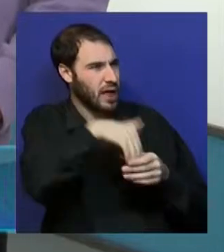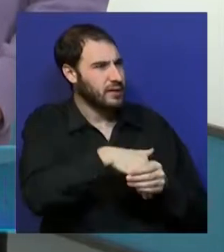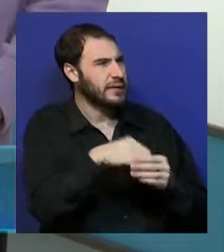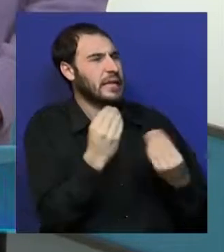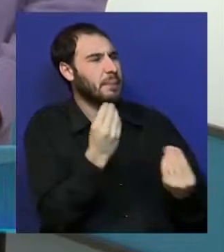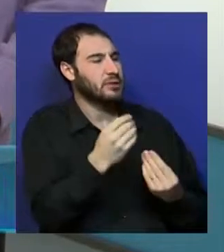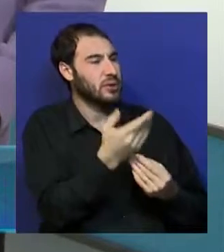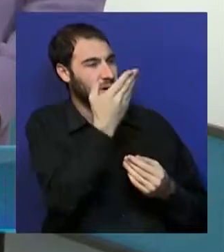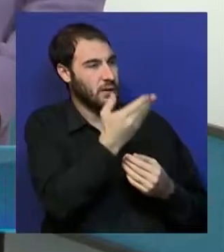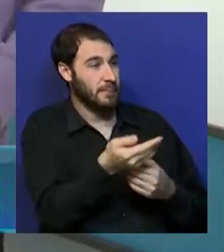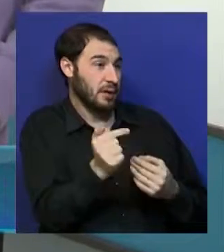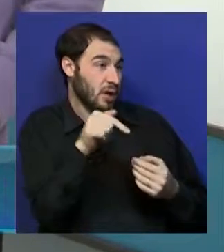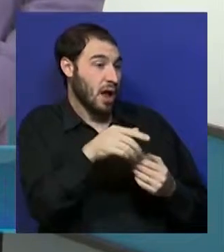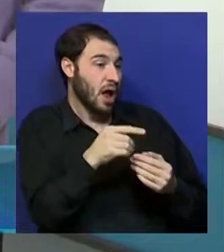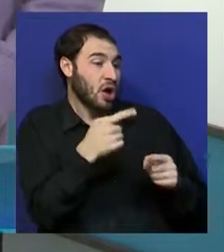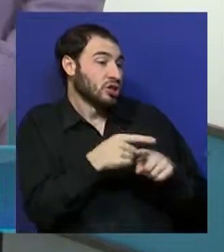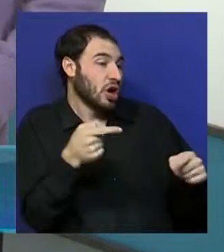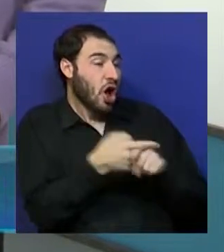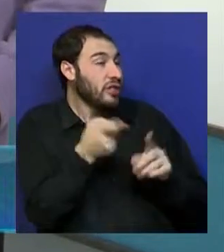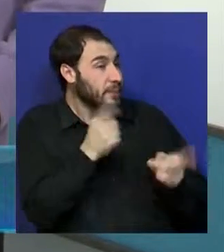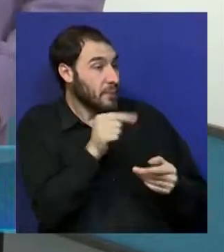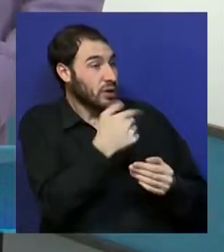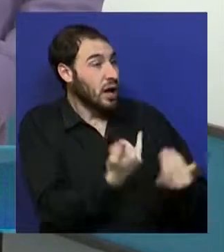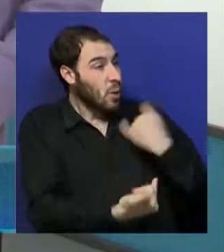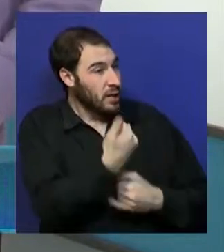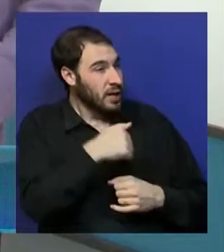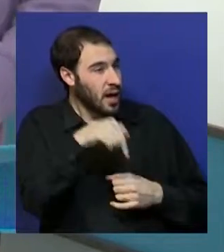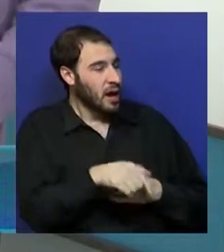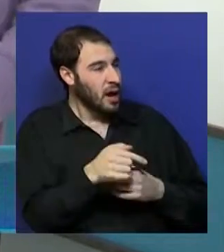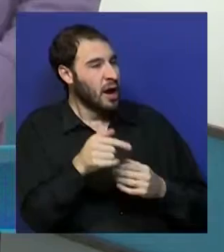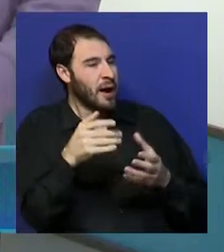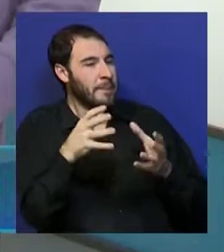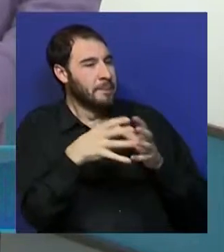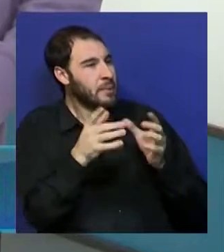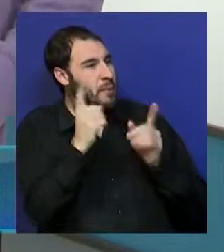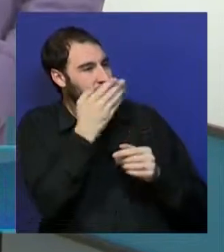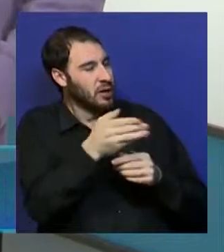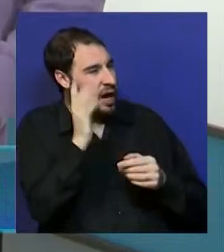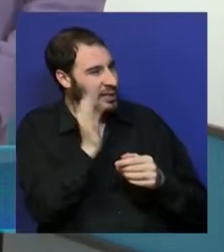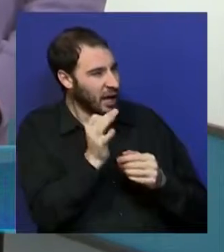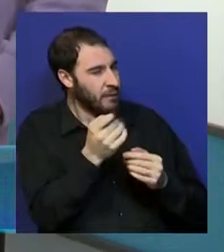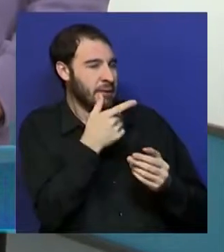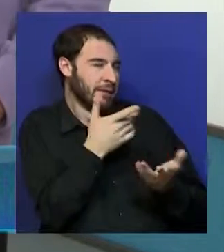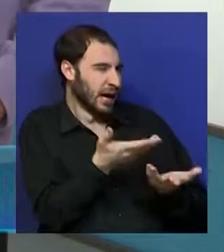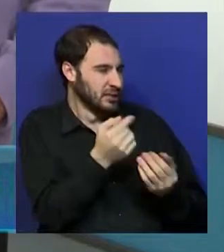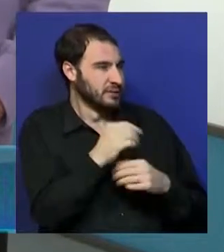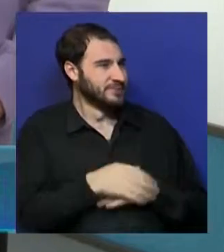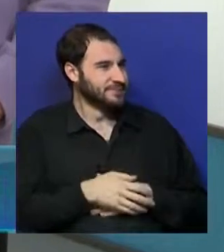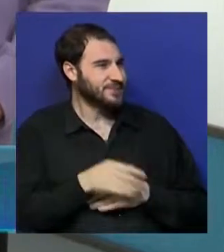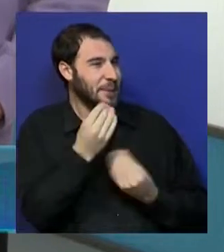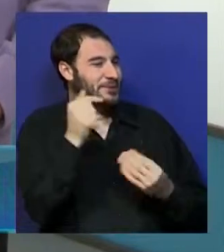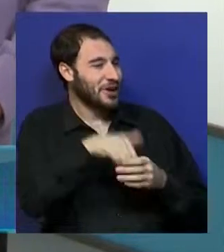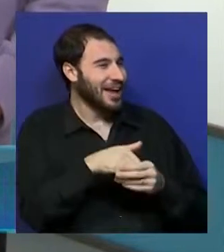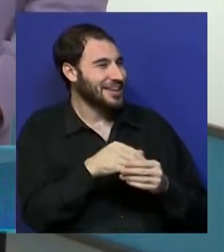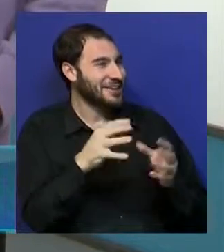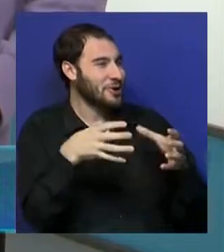allí? Las mismas objeciones que usted nos plantea ahora al aire, las quisieron plantear con especialistas, ustedes, si no me equivoco, ¿no? ¿Qué pasó allí